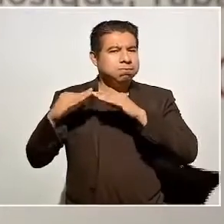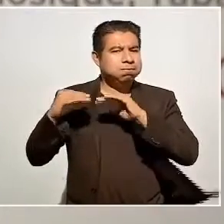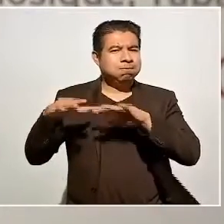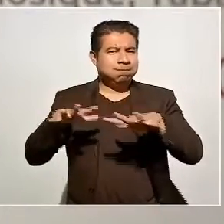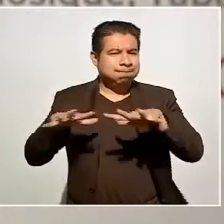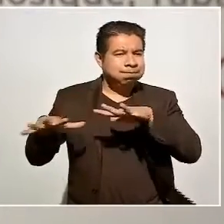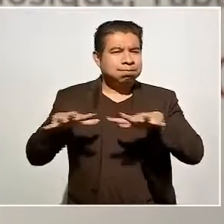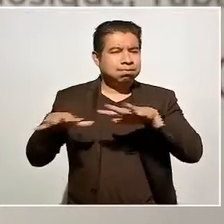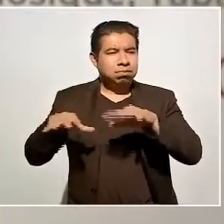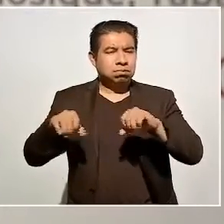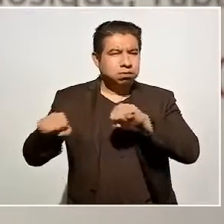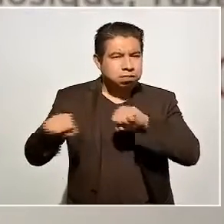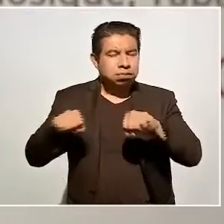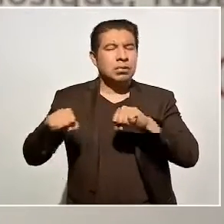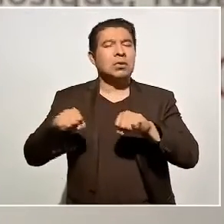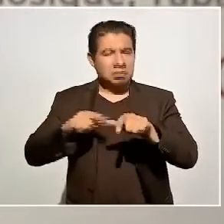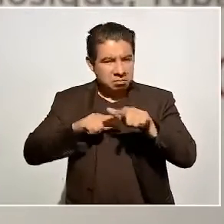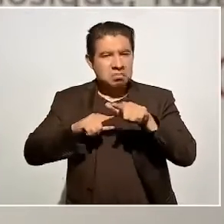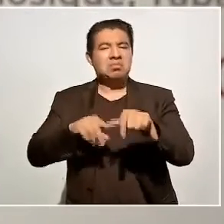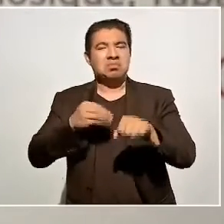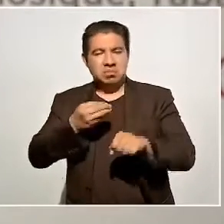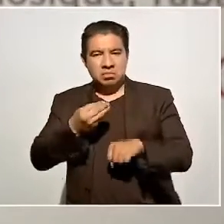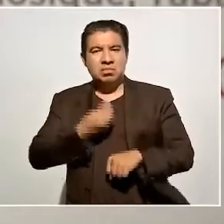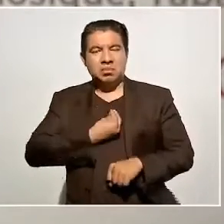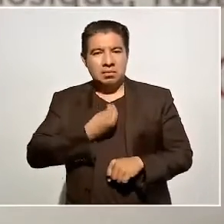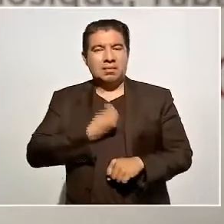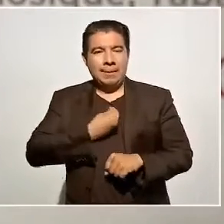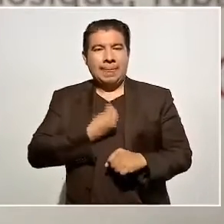temblores. Bueno,